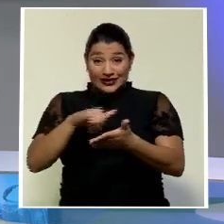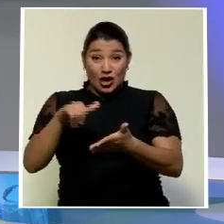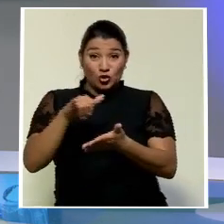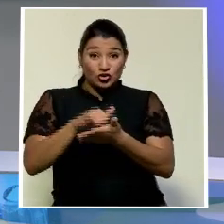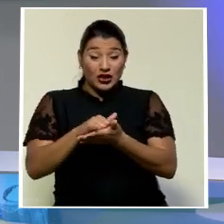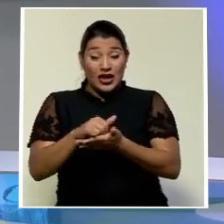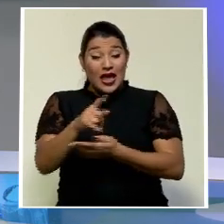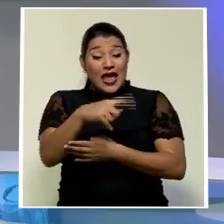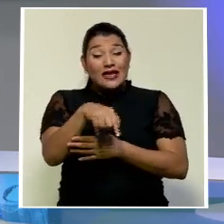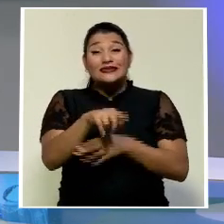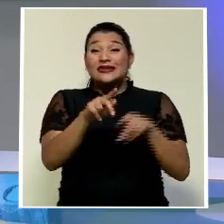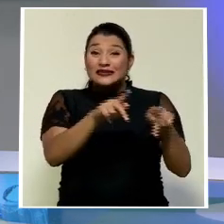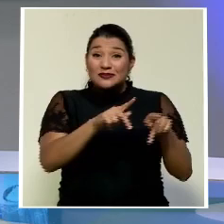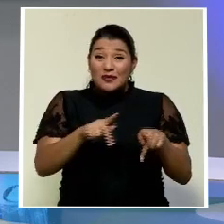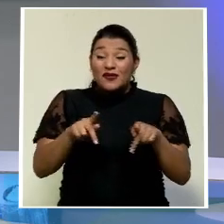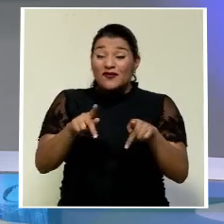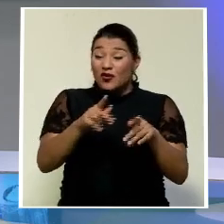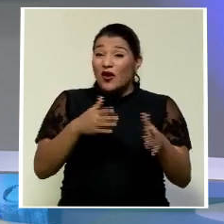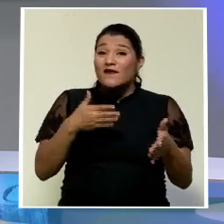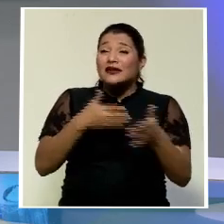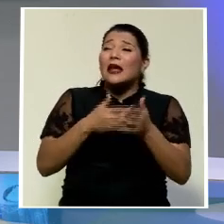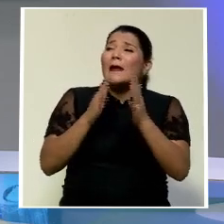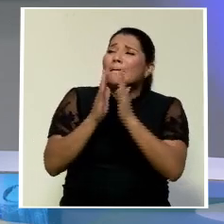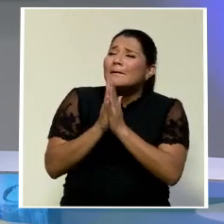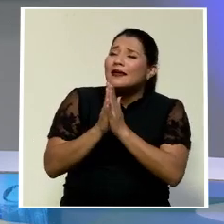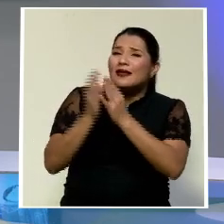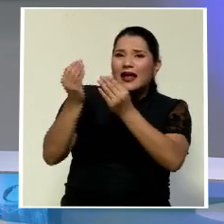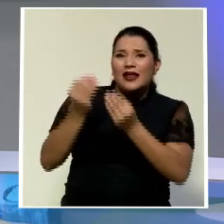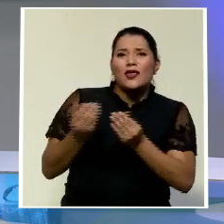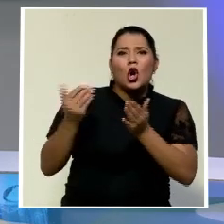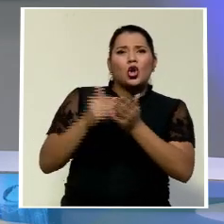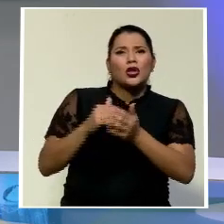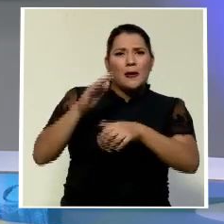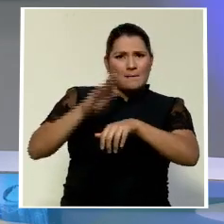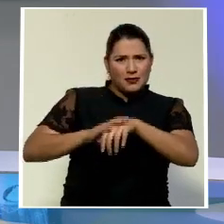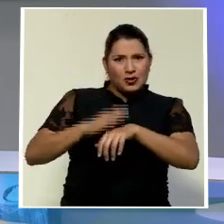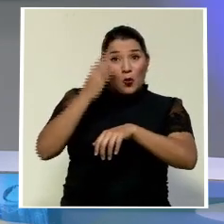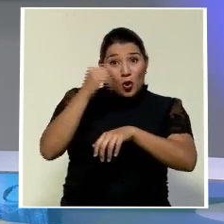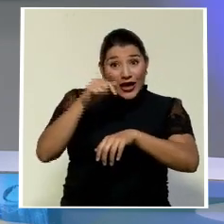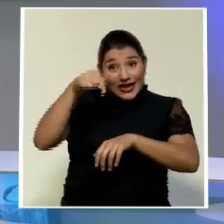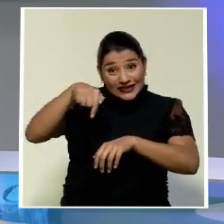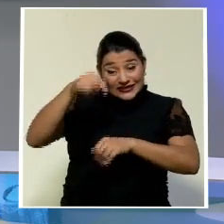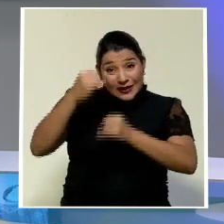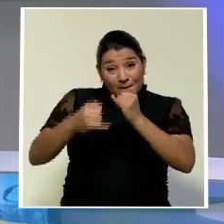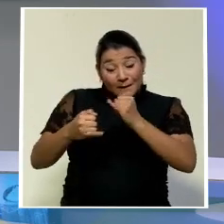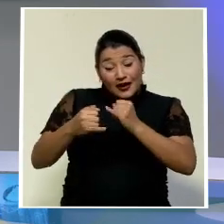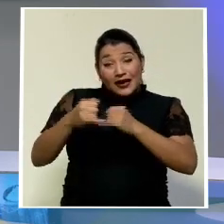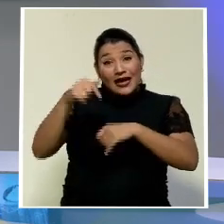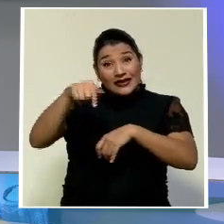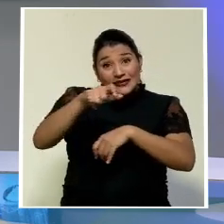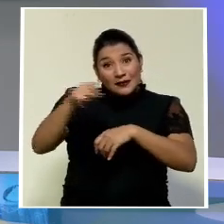afectados solicitaron que se les renueve el permiso que venció este mes para continuar trabajando.